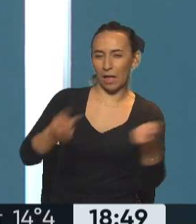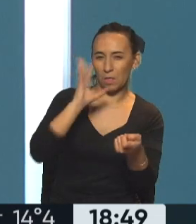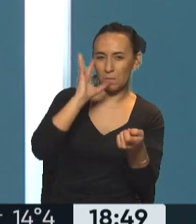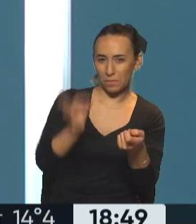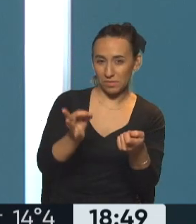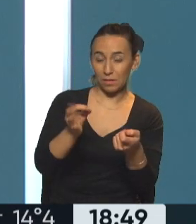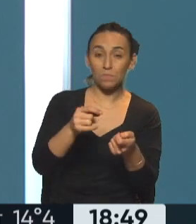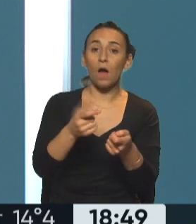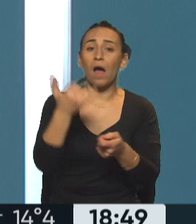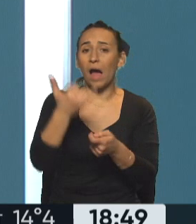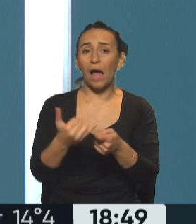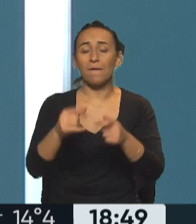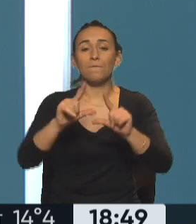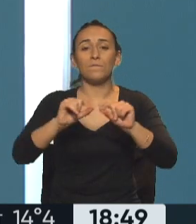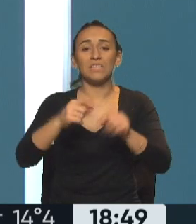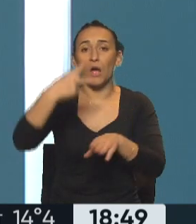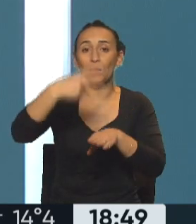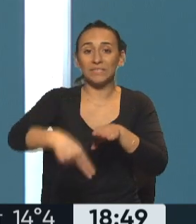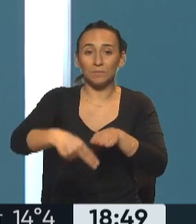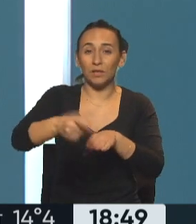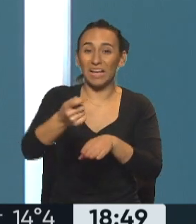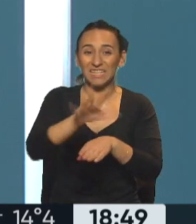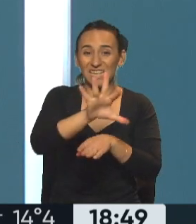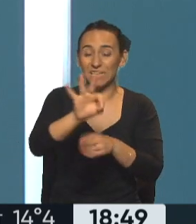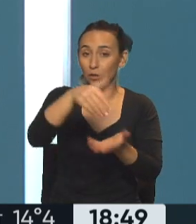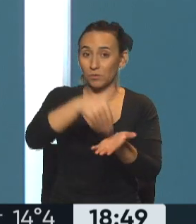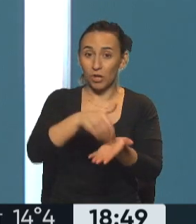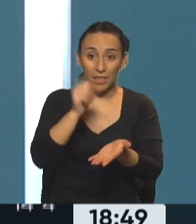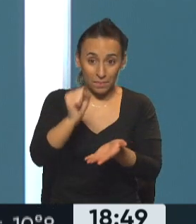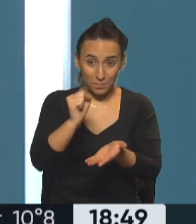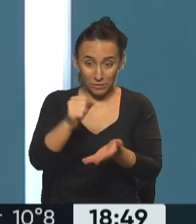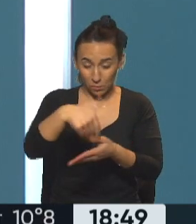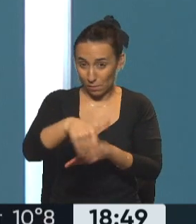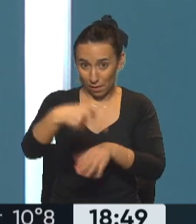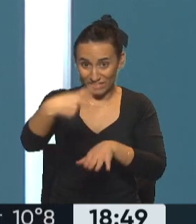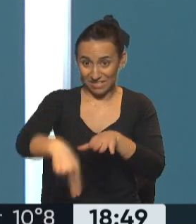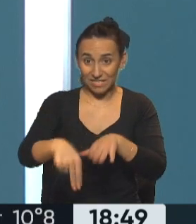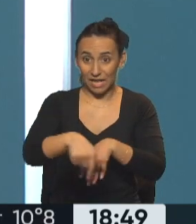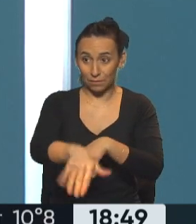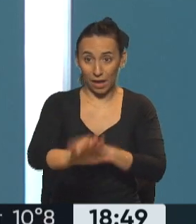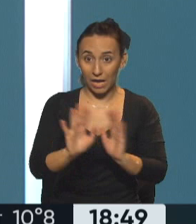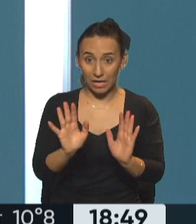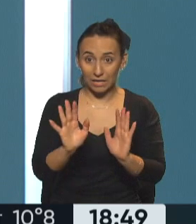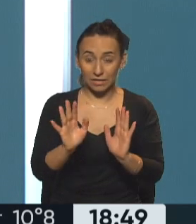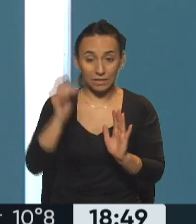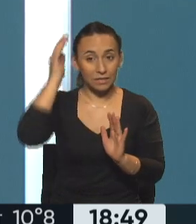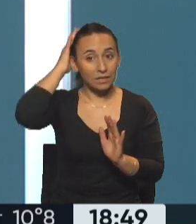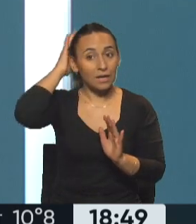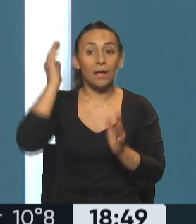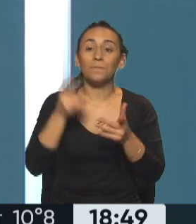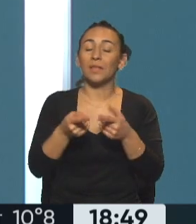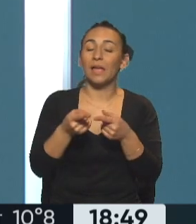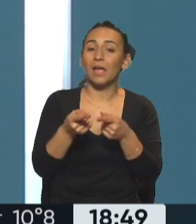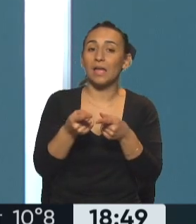de vencimientos, que es muy fuerte, se está hablando de más de 500 millones de pesos que van a vencer paulatinamente. Las versiones que